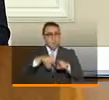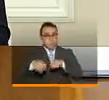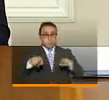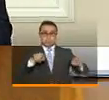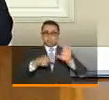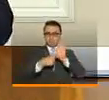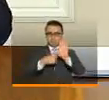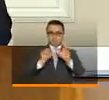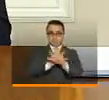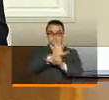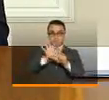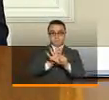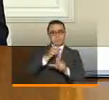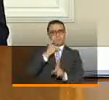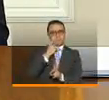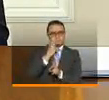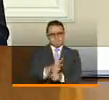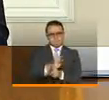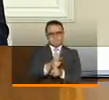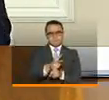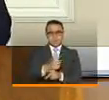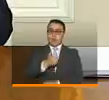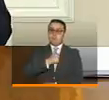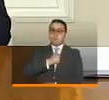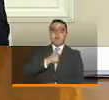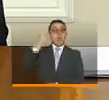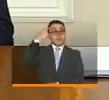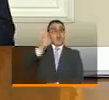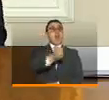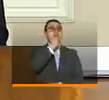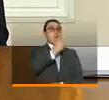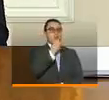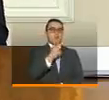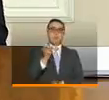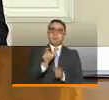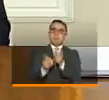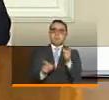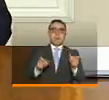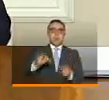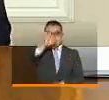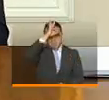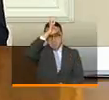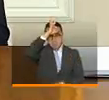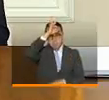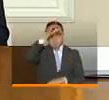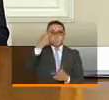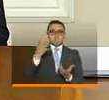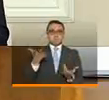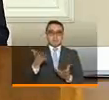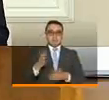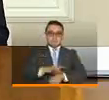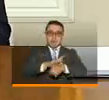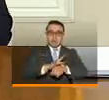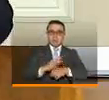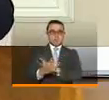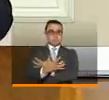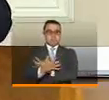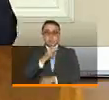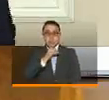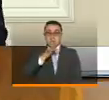este mensaje: mucho cuidado, no te autorrecetes y no escuches a quien no tiene un verdadero soporte médico y